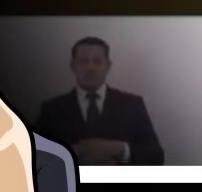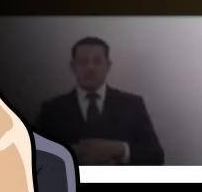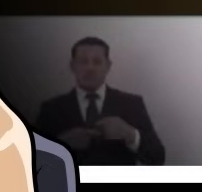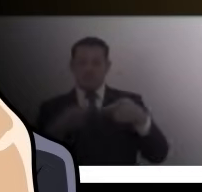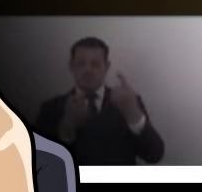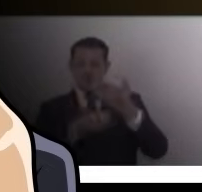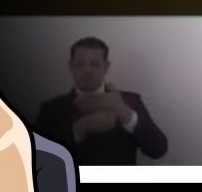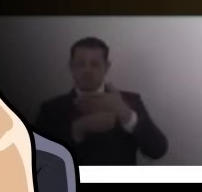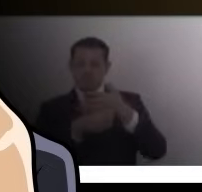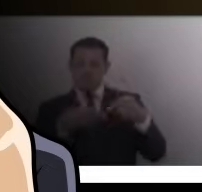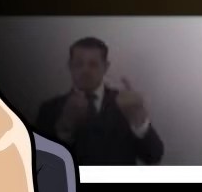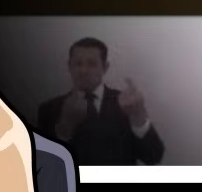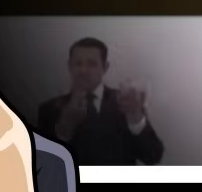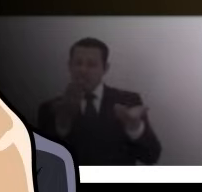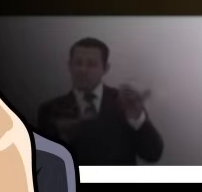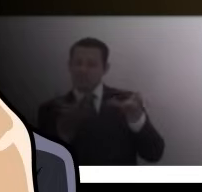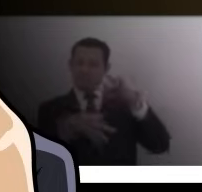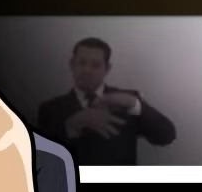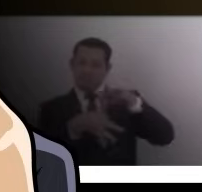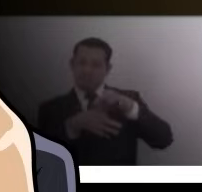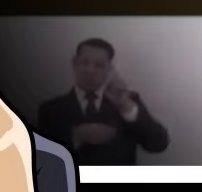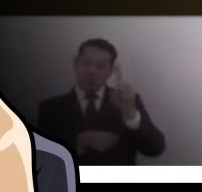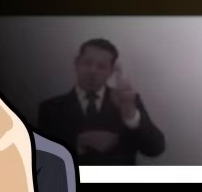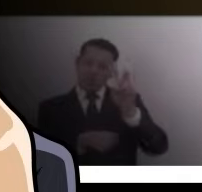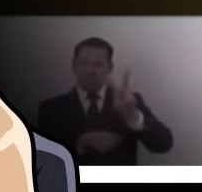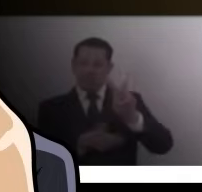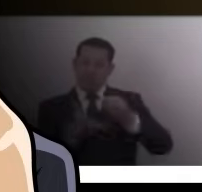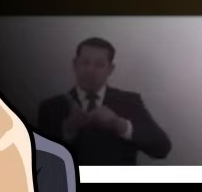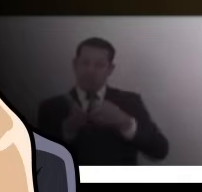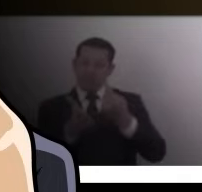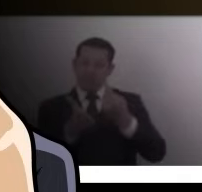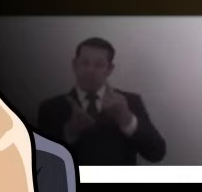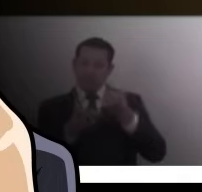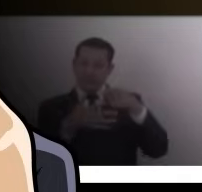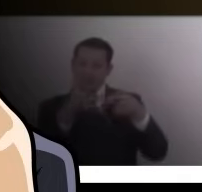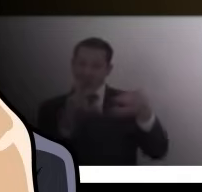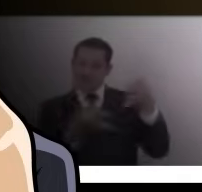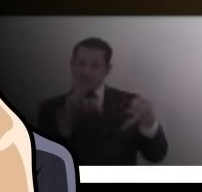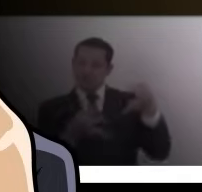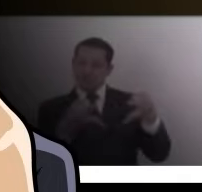La oposición a lo mejor ha votado en una o dos de estas.